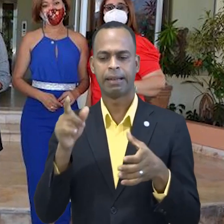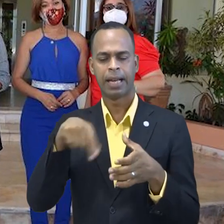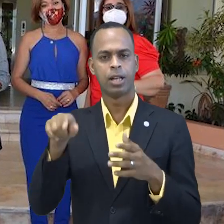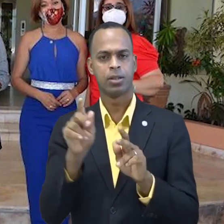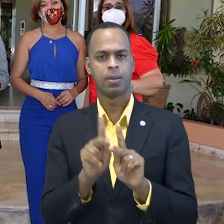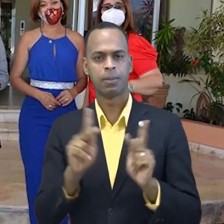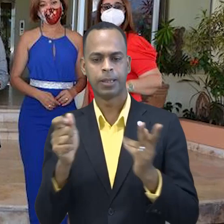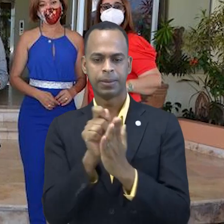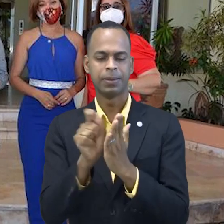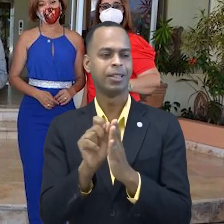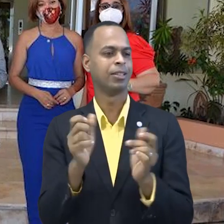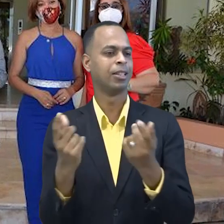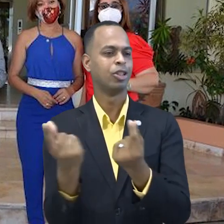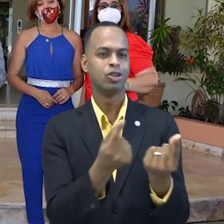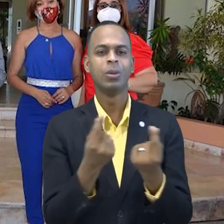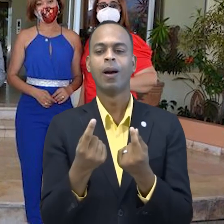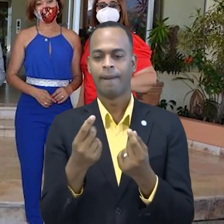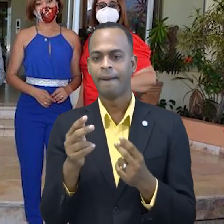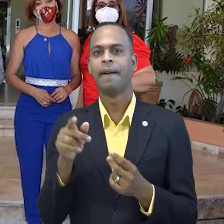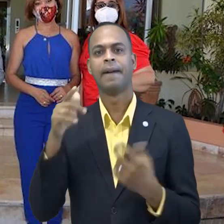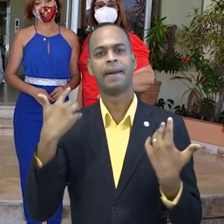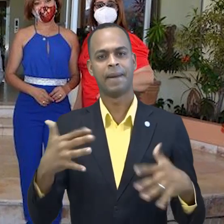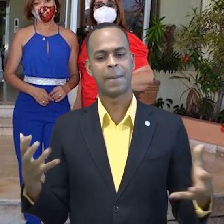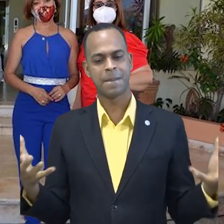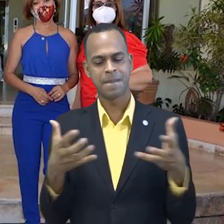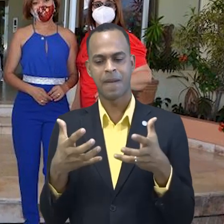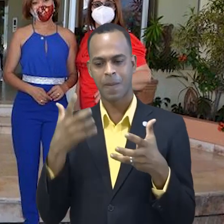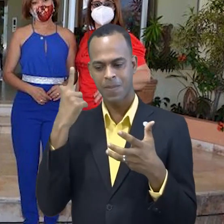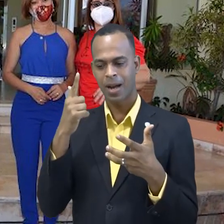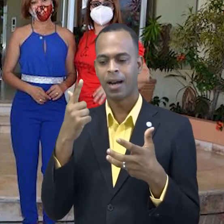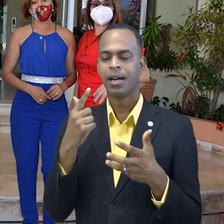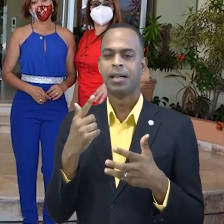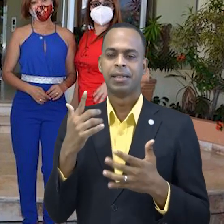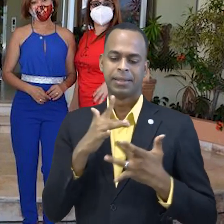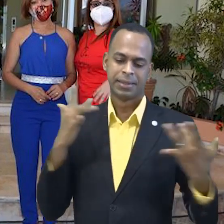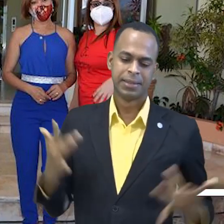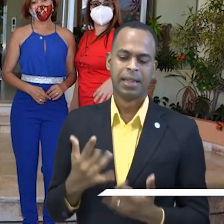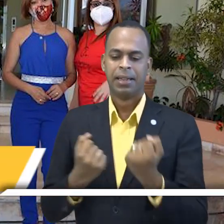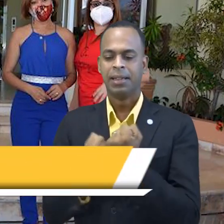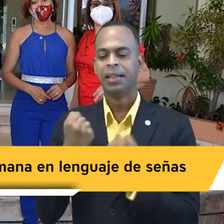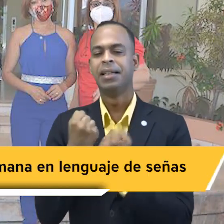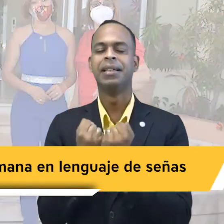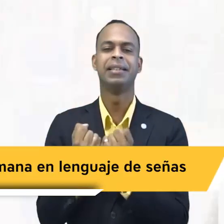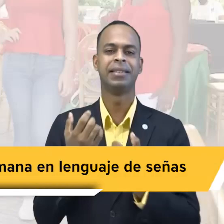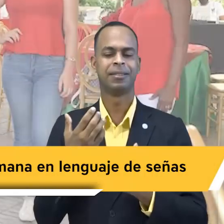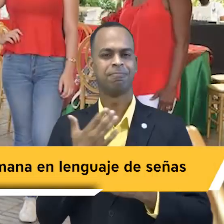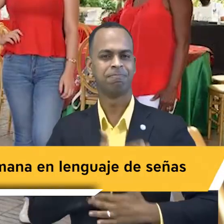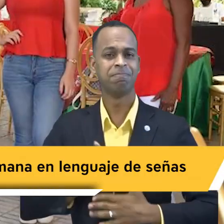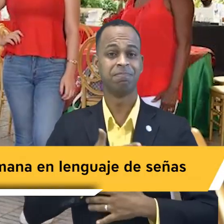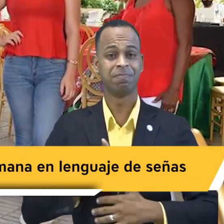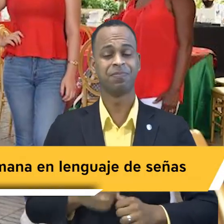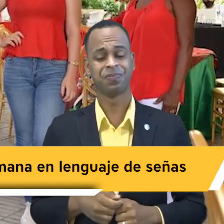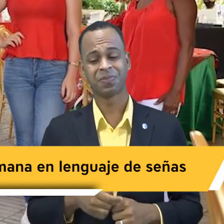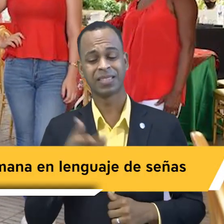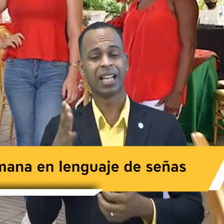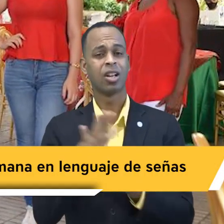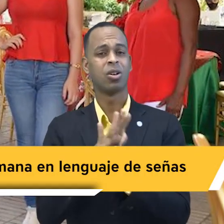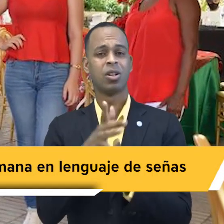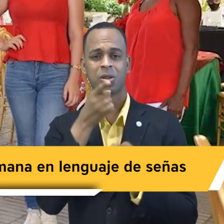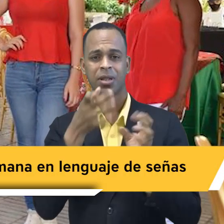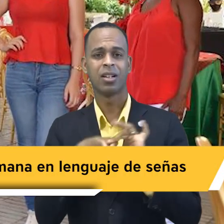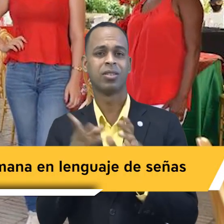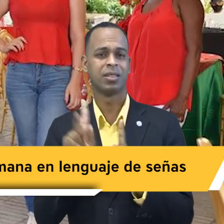dar gracias por la vida durante una mañana donde primó la solidaridad y la alegría. El Jardín del Colegio Dominicano de